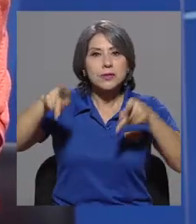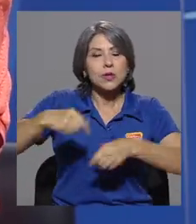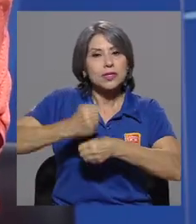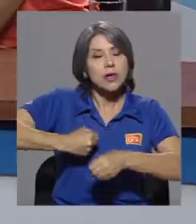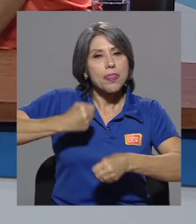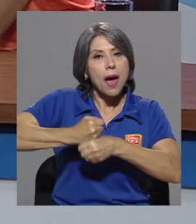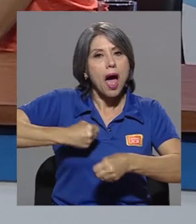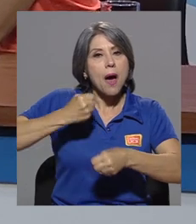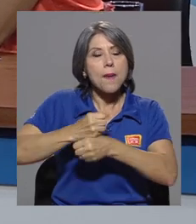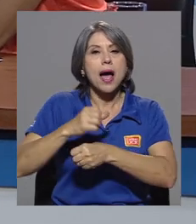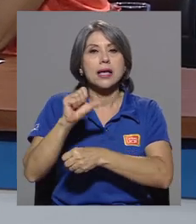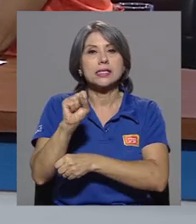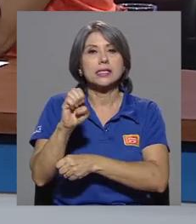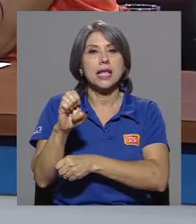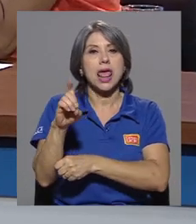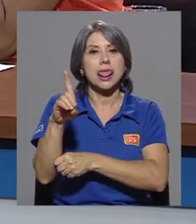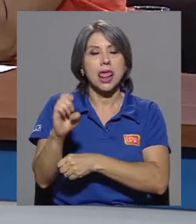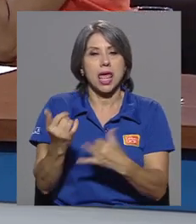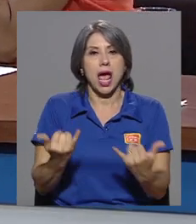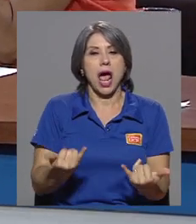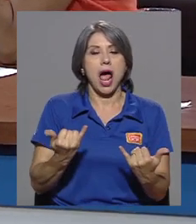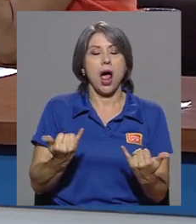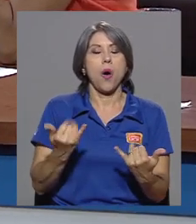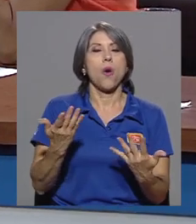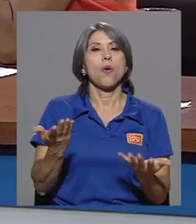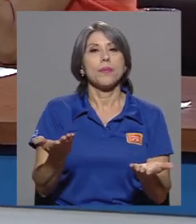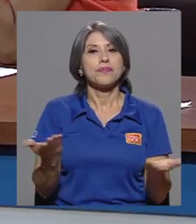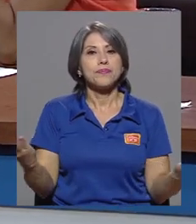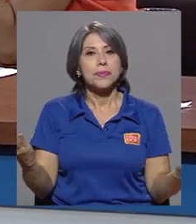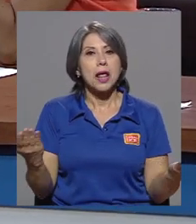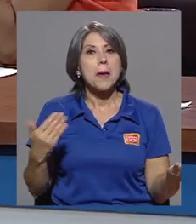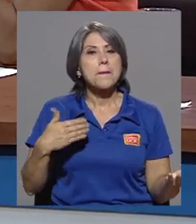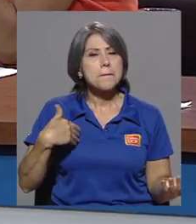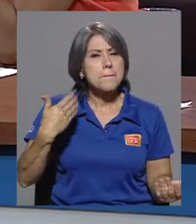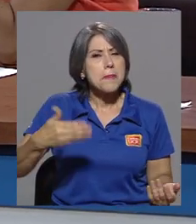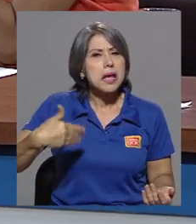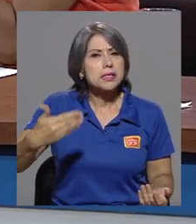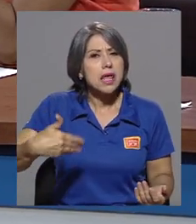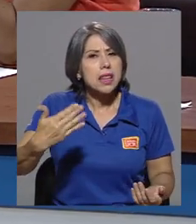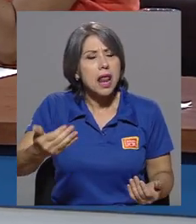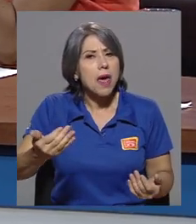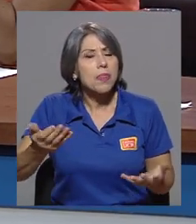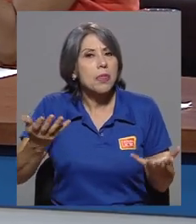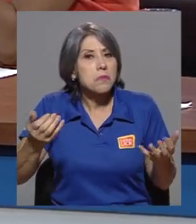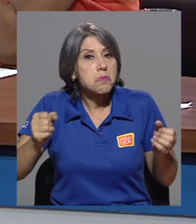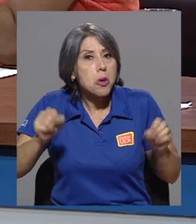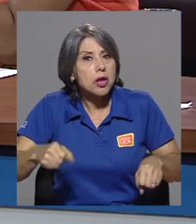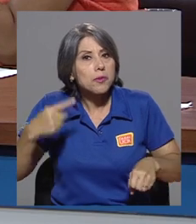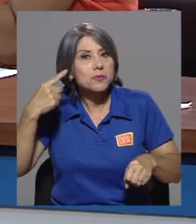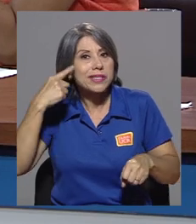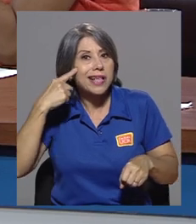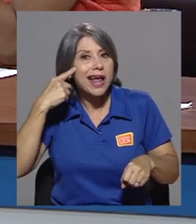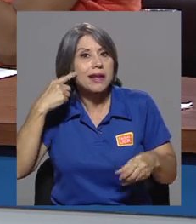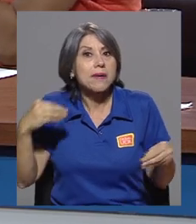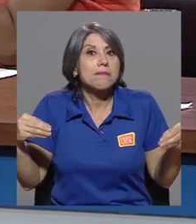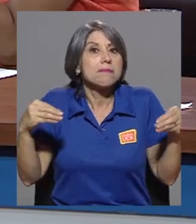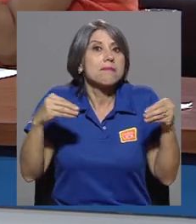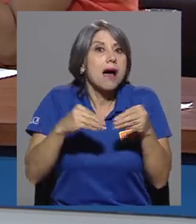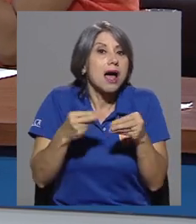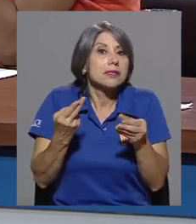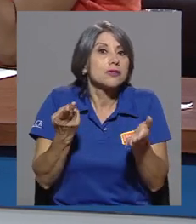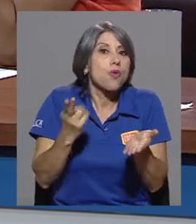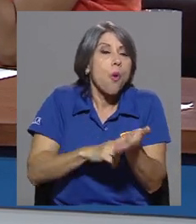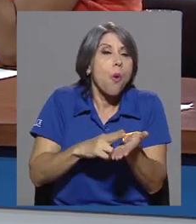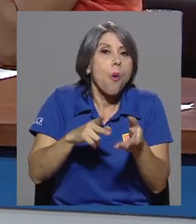que conforma la sede en este momento más adelante podríamos pensar en una ampliación del personal de los